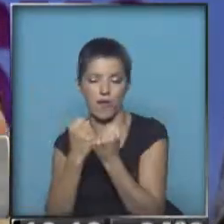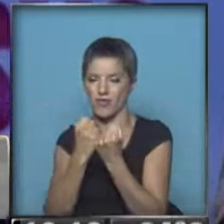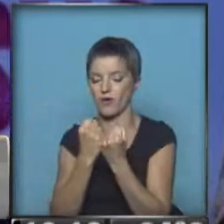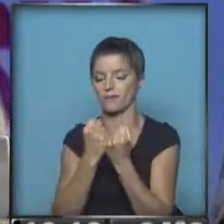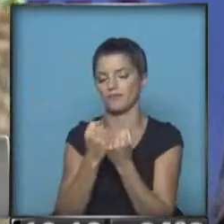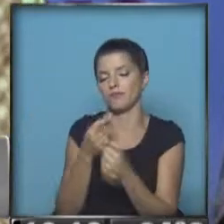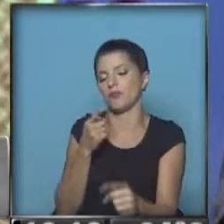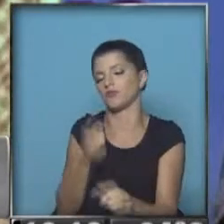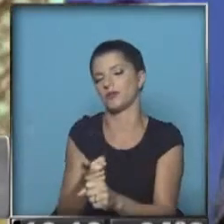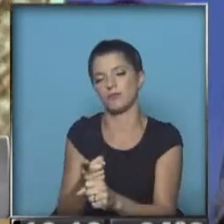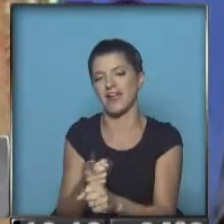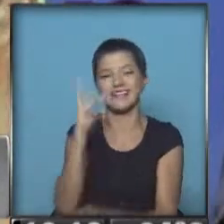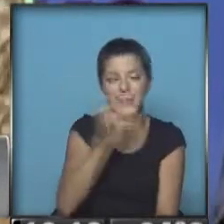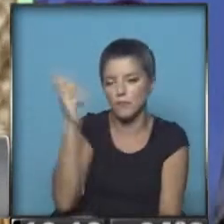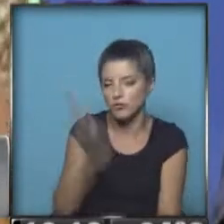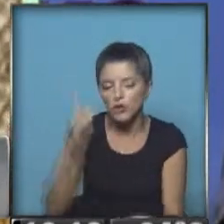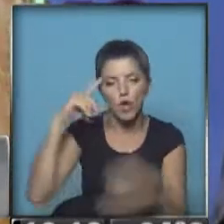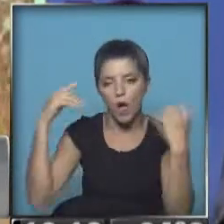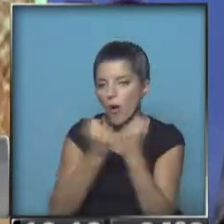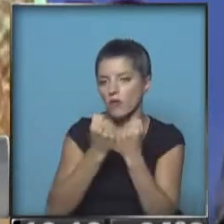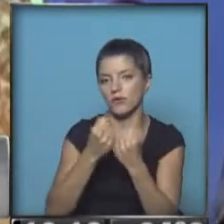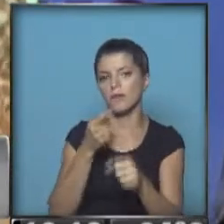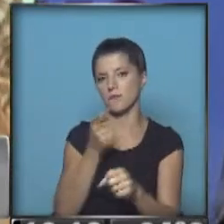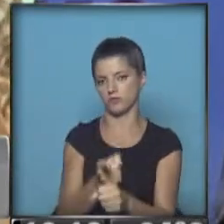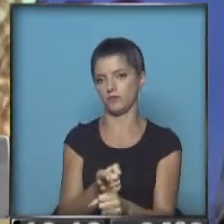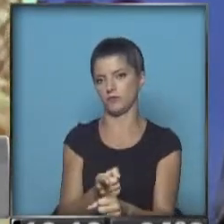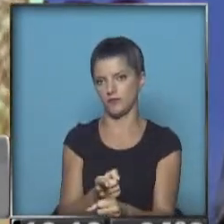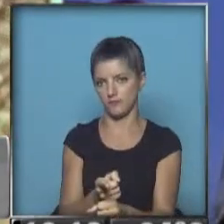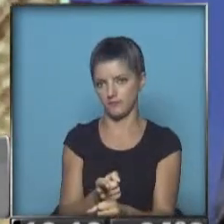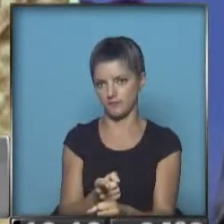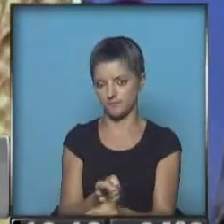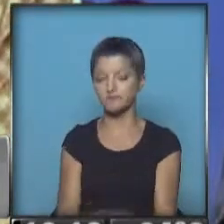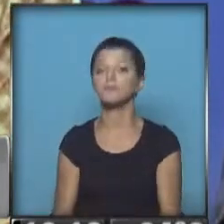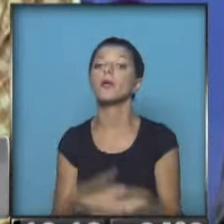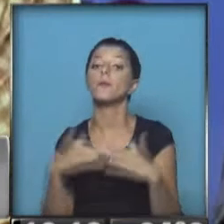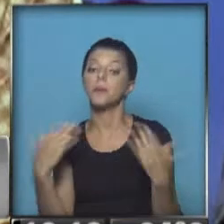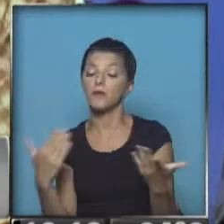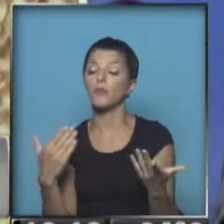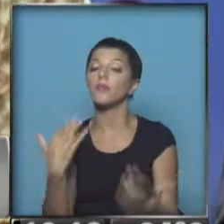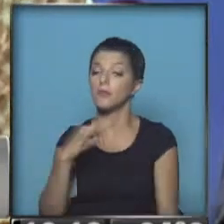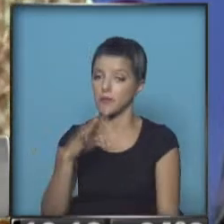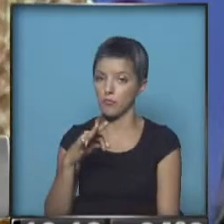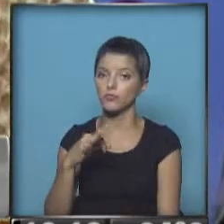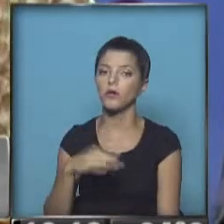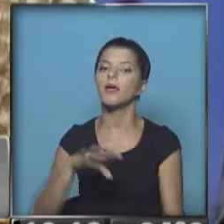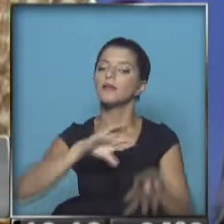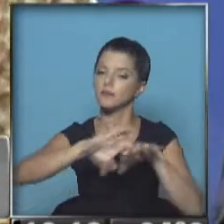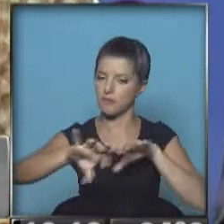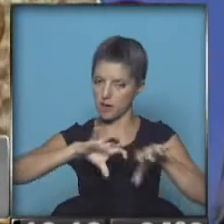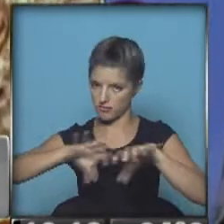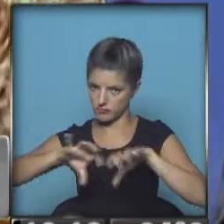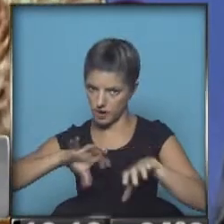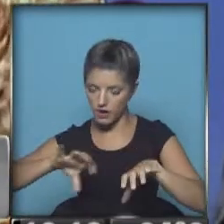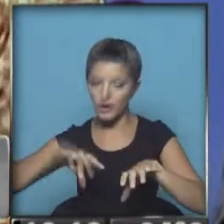Es imposible estar de acuerdo en el 100% con todo lo que se hace. Pero hay que saber separar